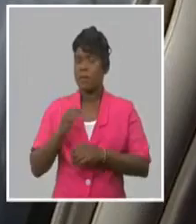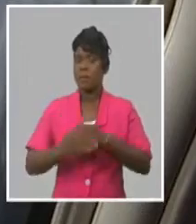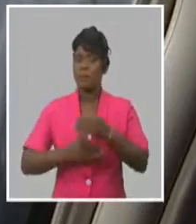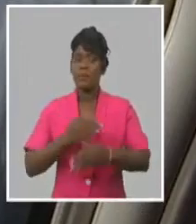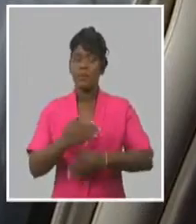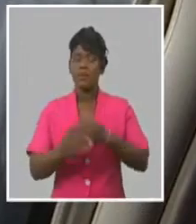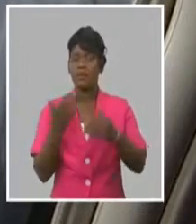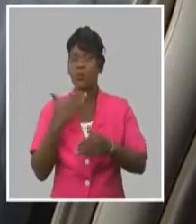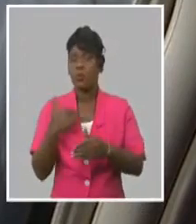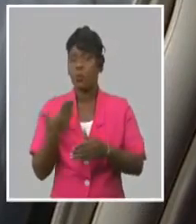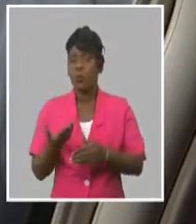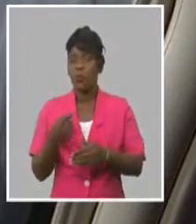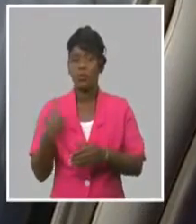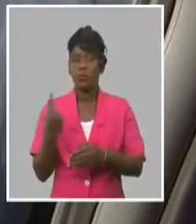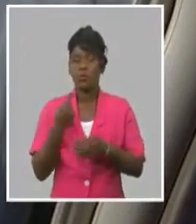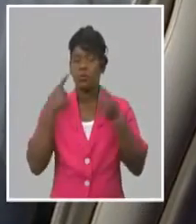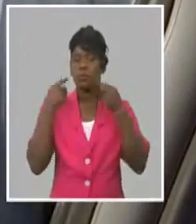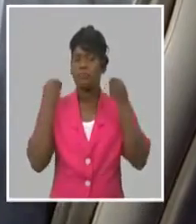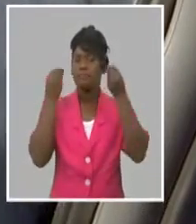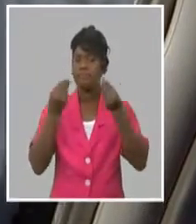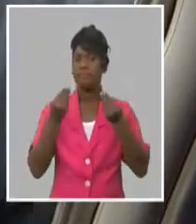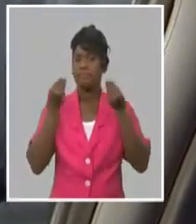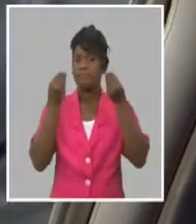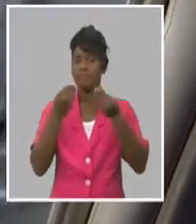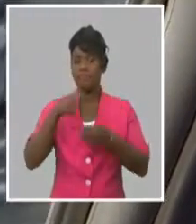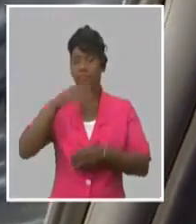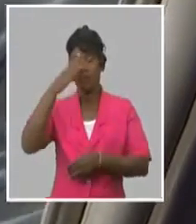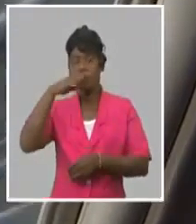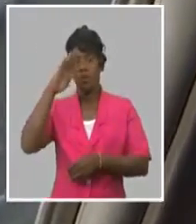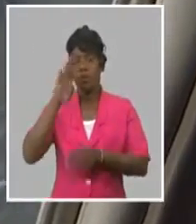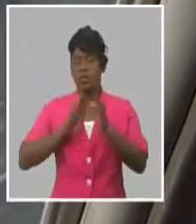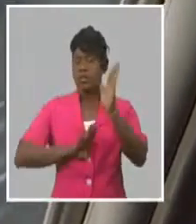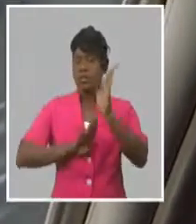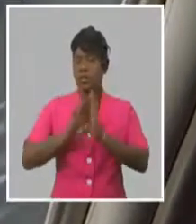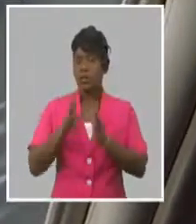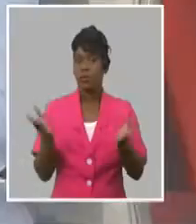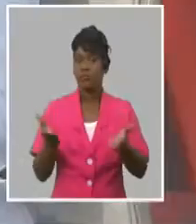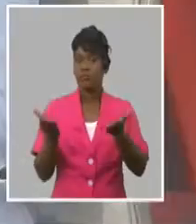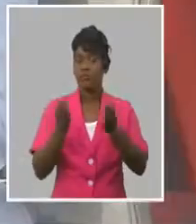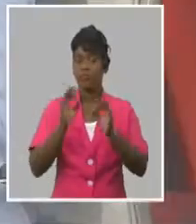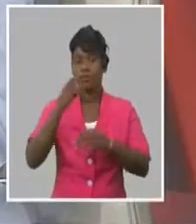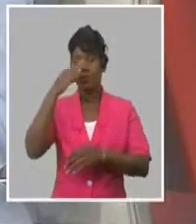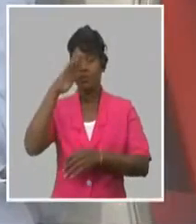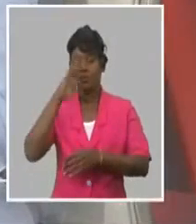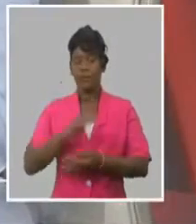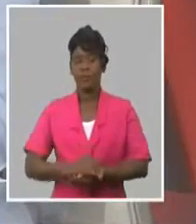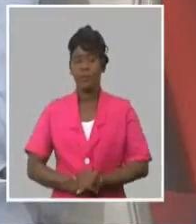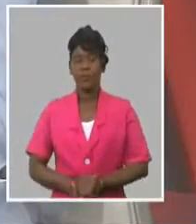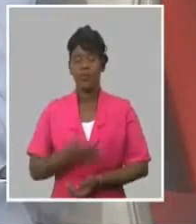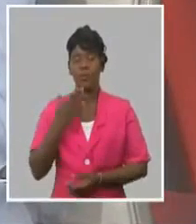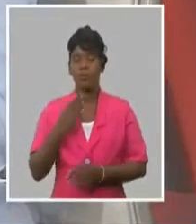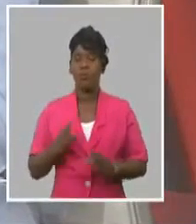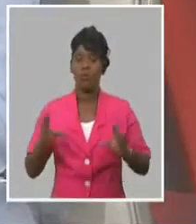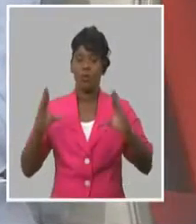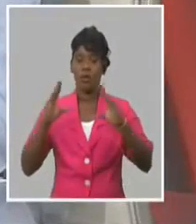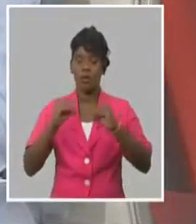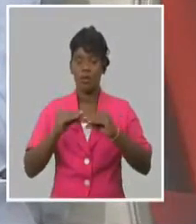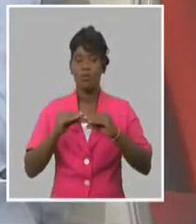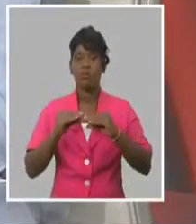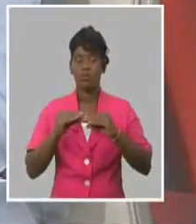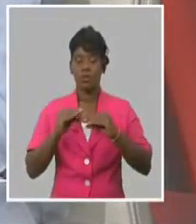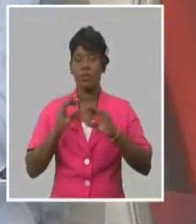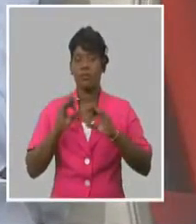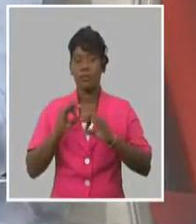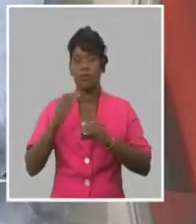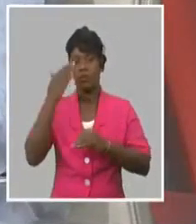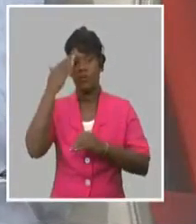valora desde nuestro gobierno pues el desarrollo de un proceso como este? Sí, Randy, muy buenas noches a todos nuestros